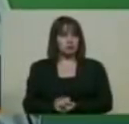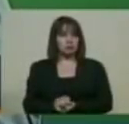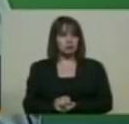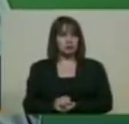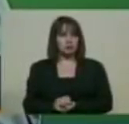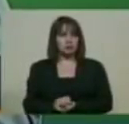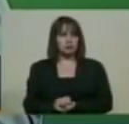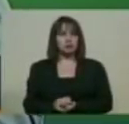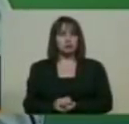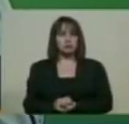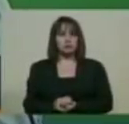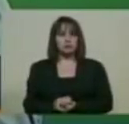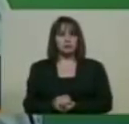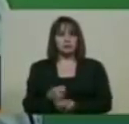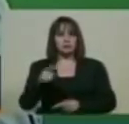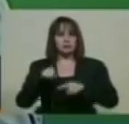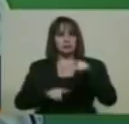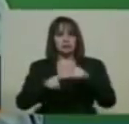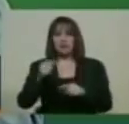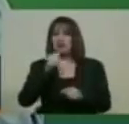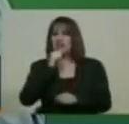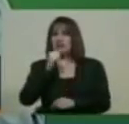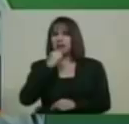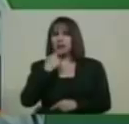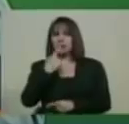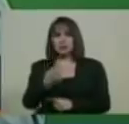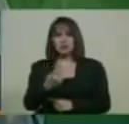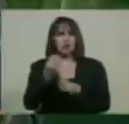Nadie debe meter sus narices en los asuntos